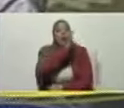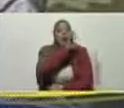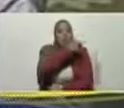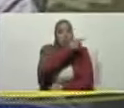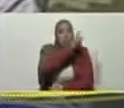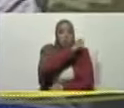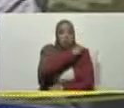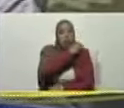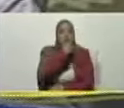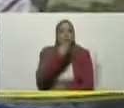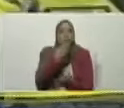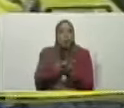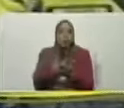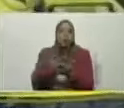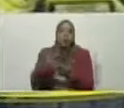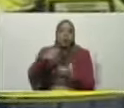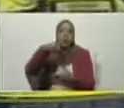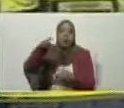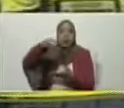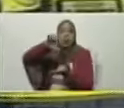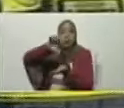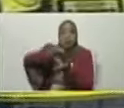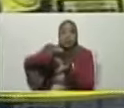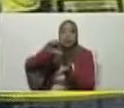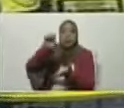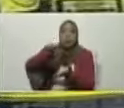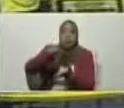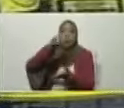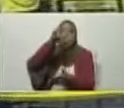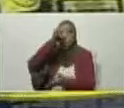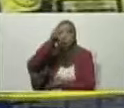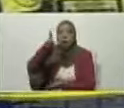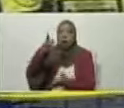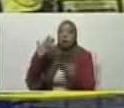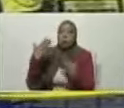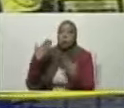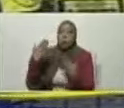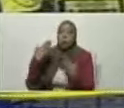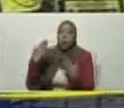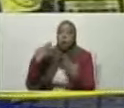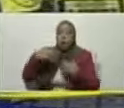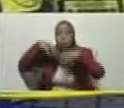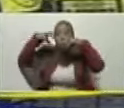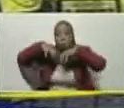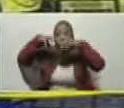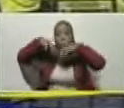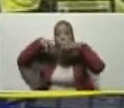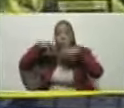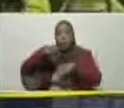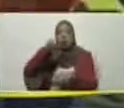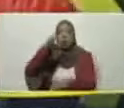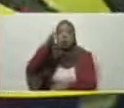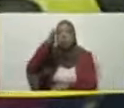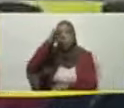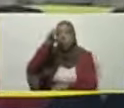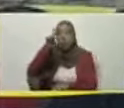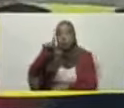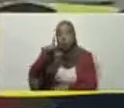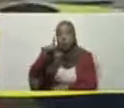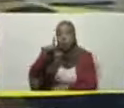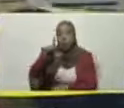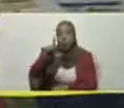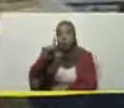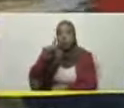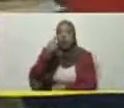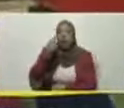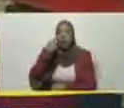centro y sur de esta emergencia de Cumanacoa. General Loquivi,